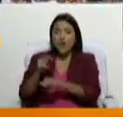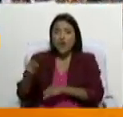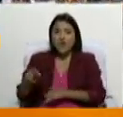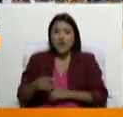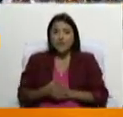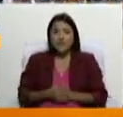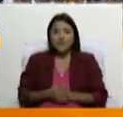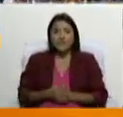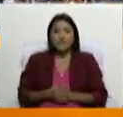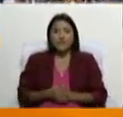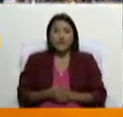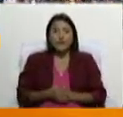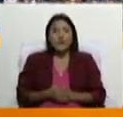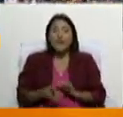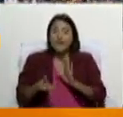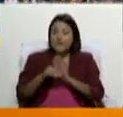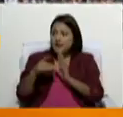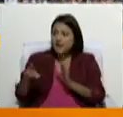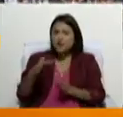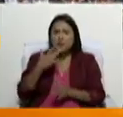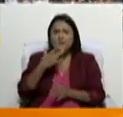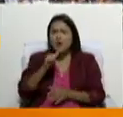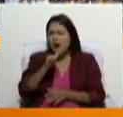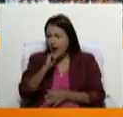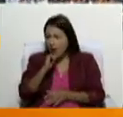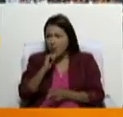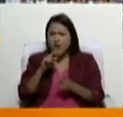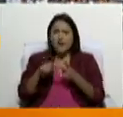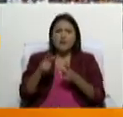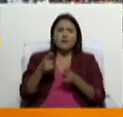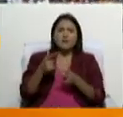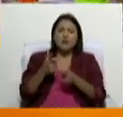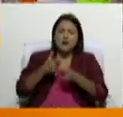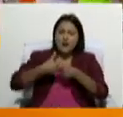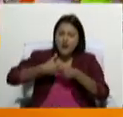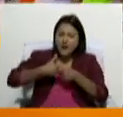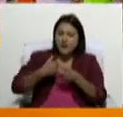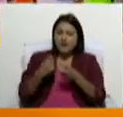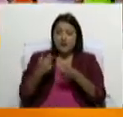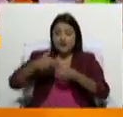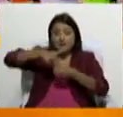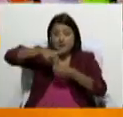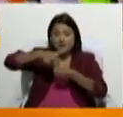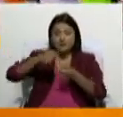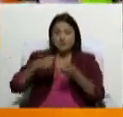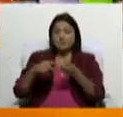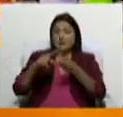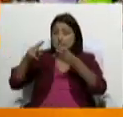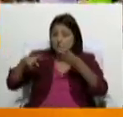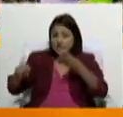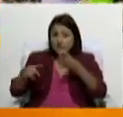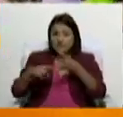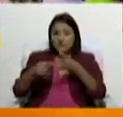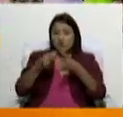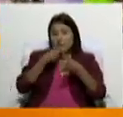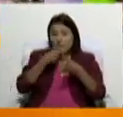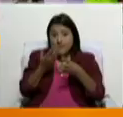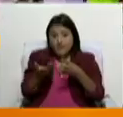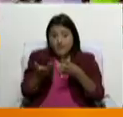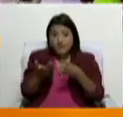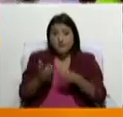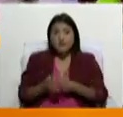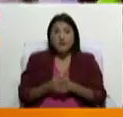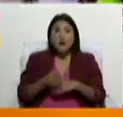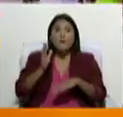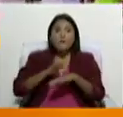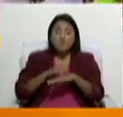el derecho a tener agua, a tener combustible, a tener electricidad, a tener alimento, porque se